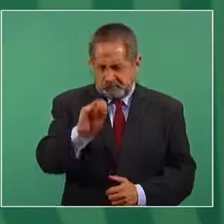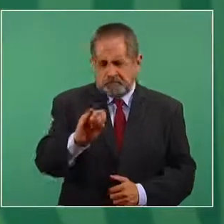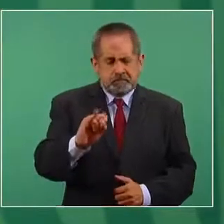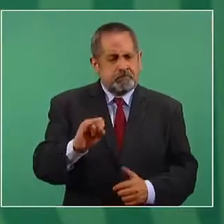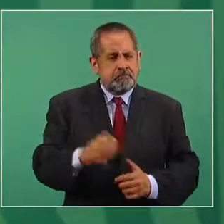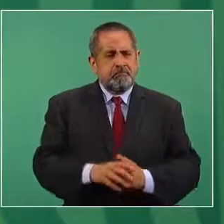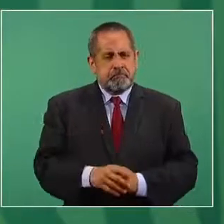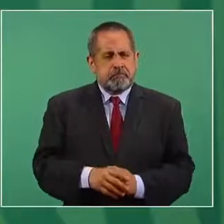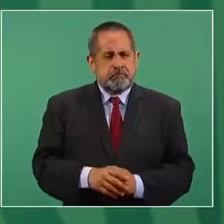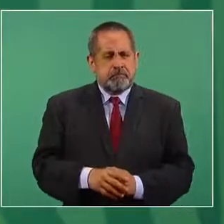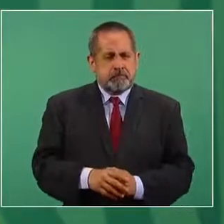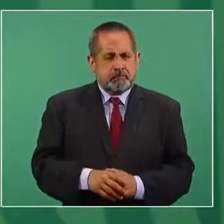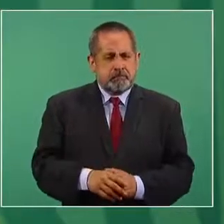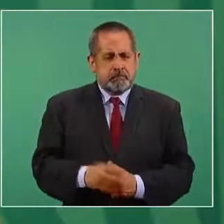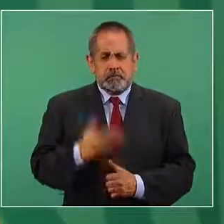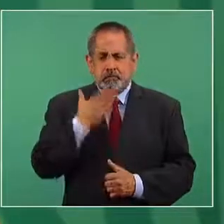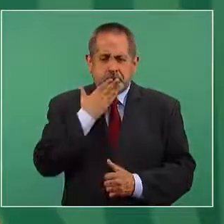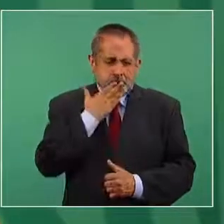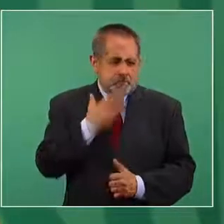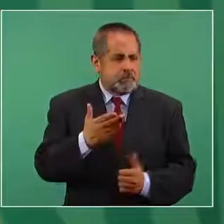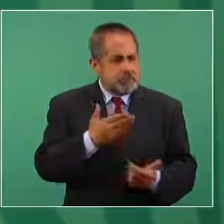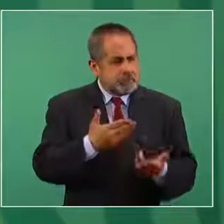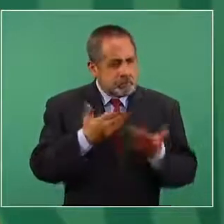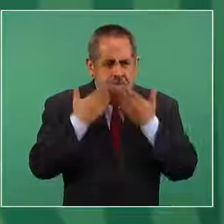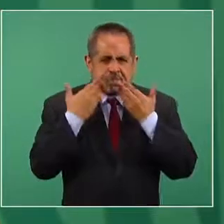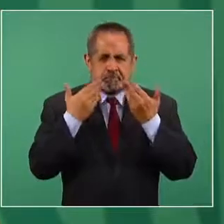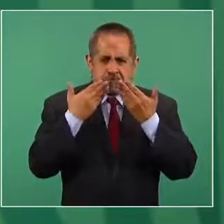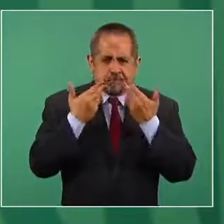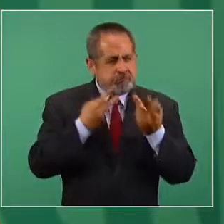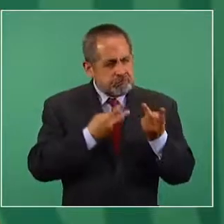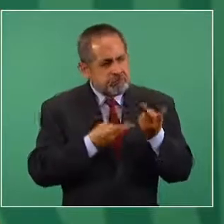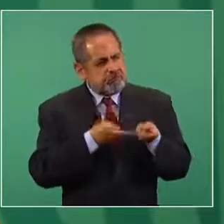con buenos modos